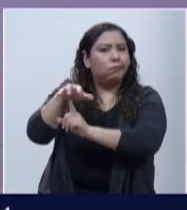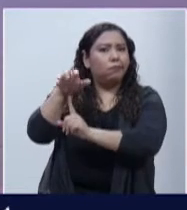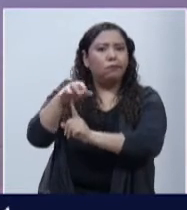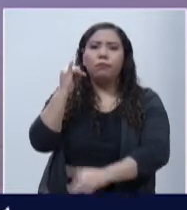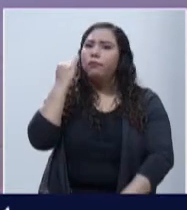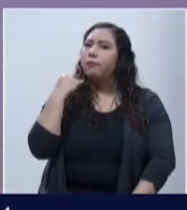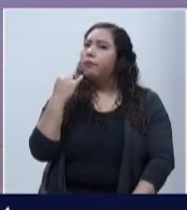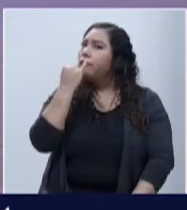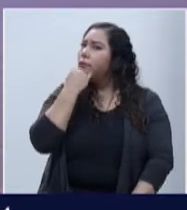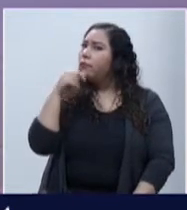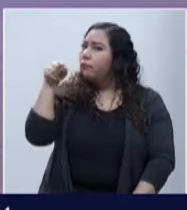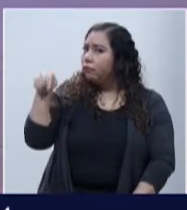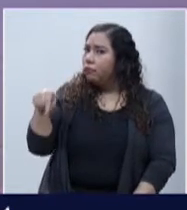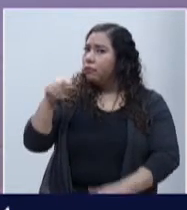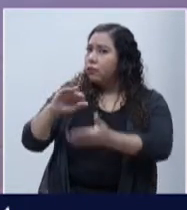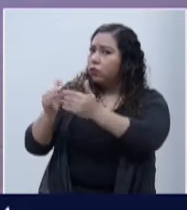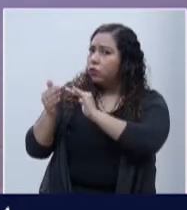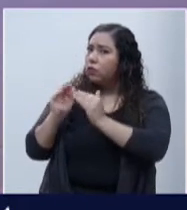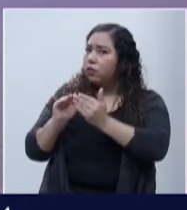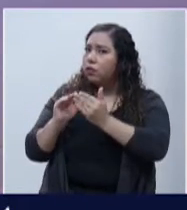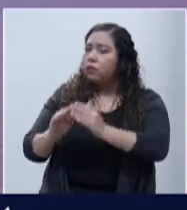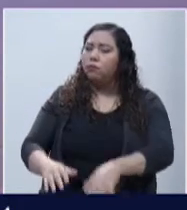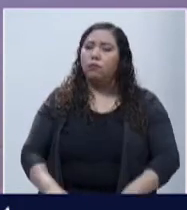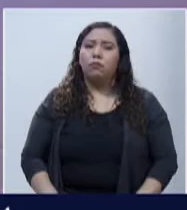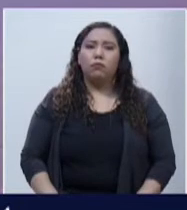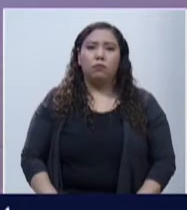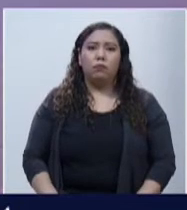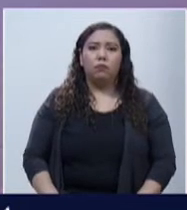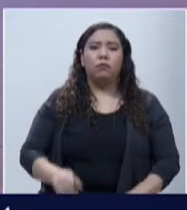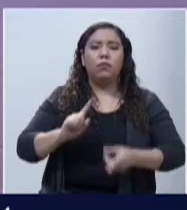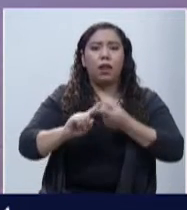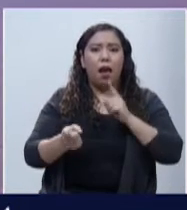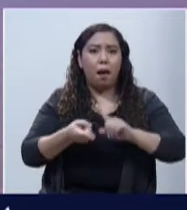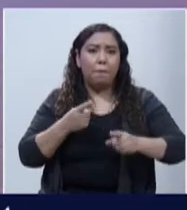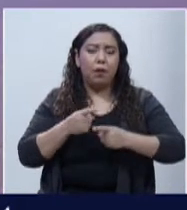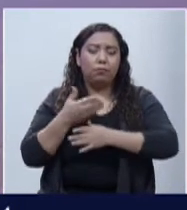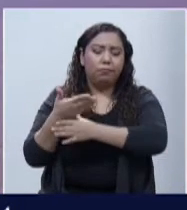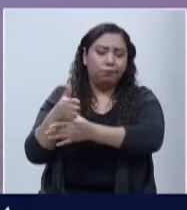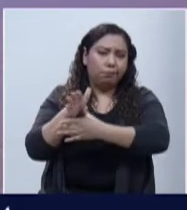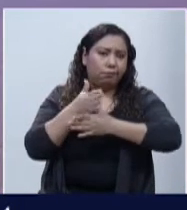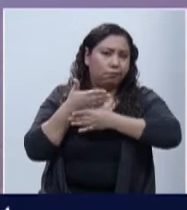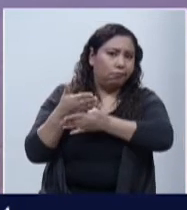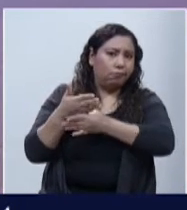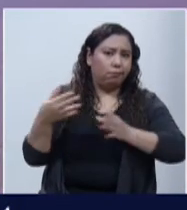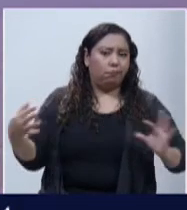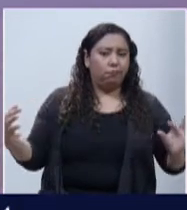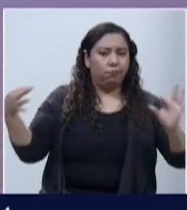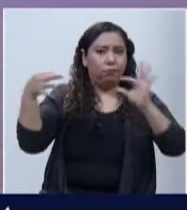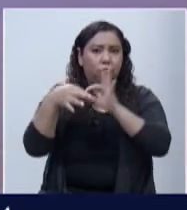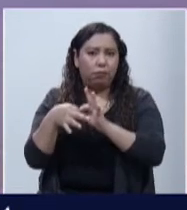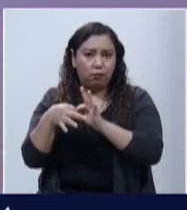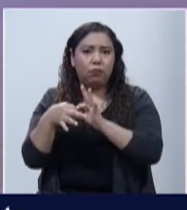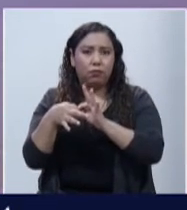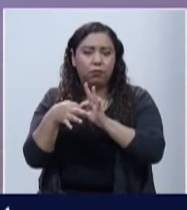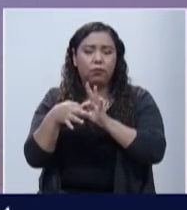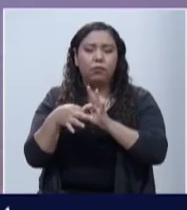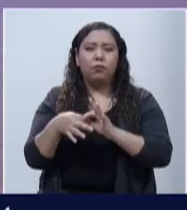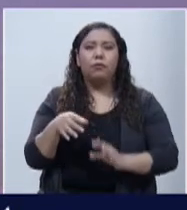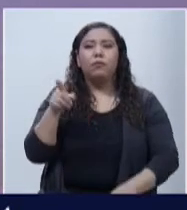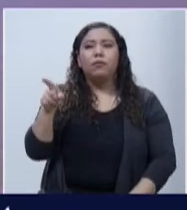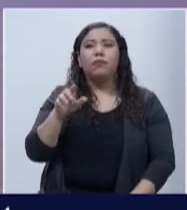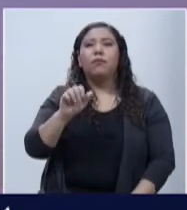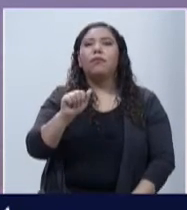así fortaleciendo también los lazos estrechos de amistad y de cooperación entre honduras e israel' alfredo ortiz